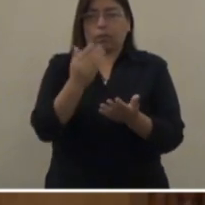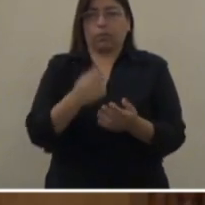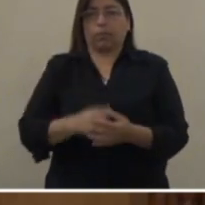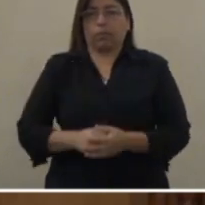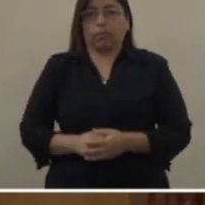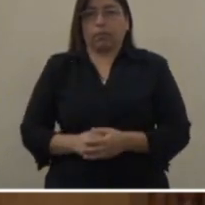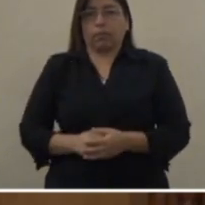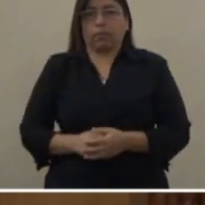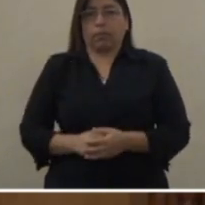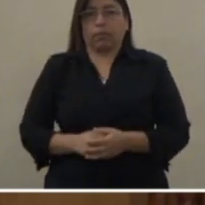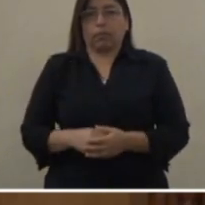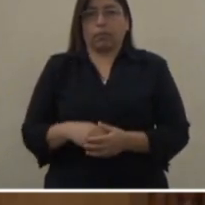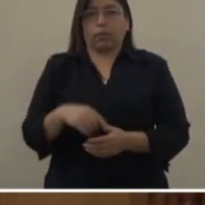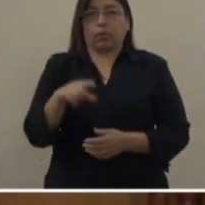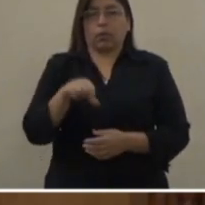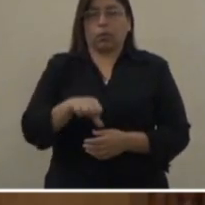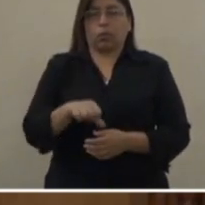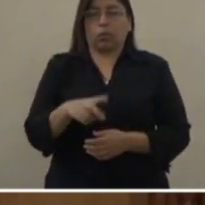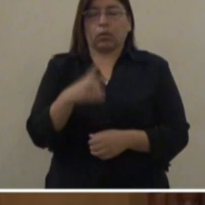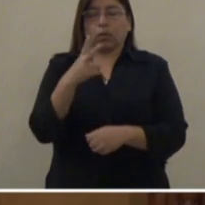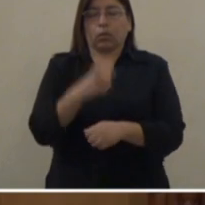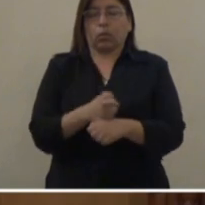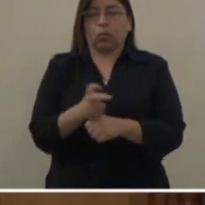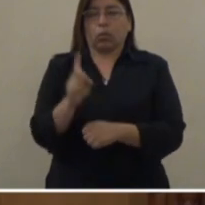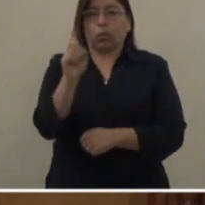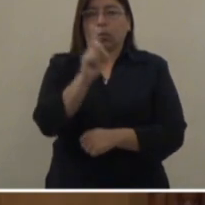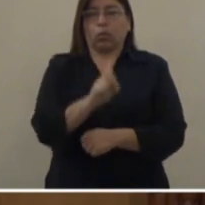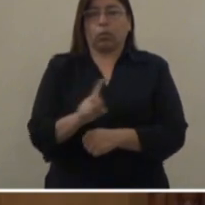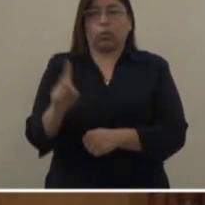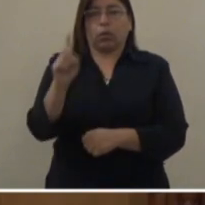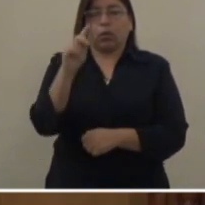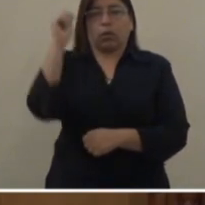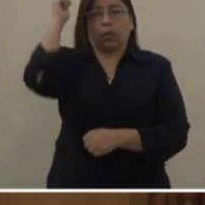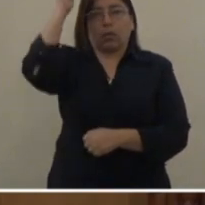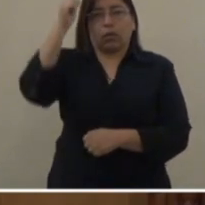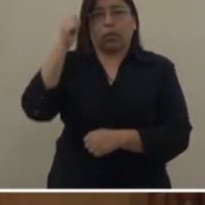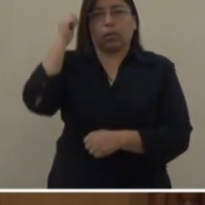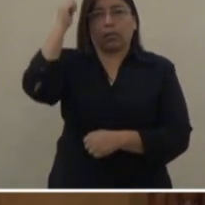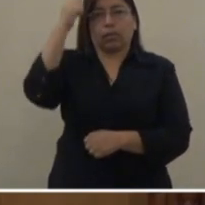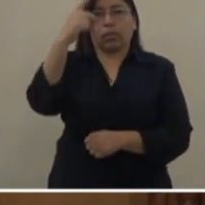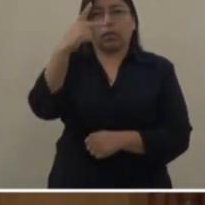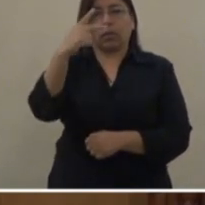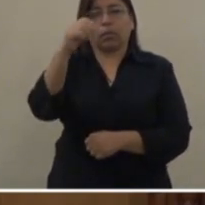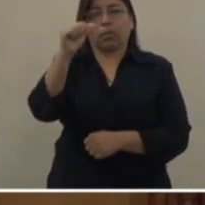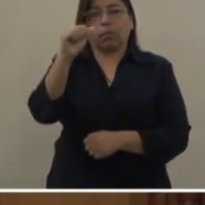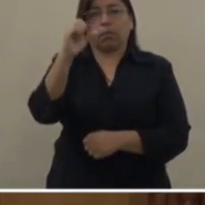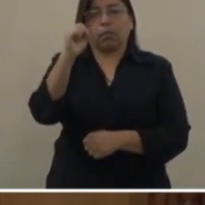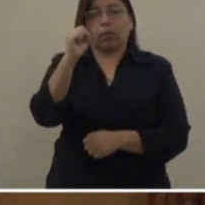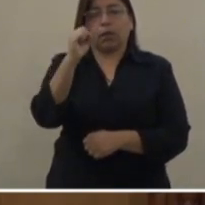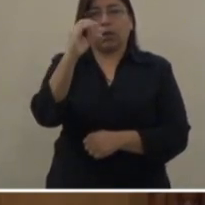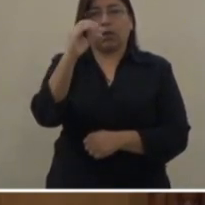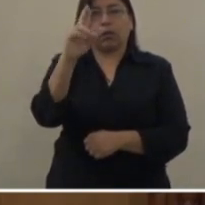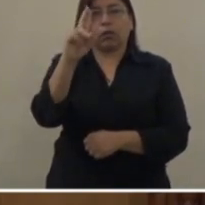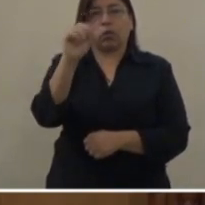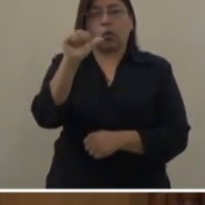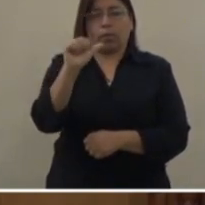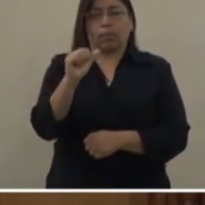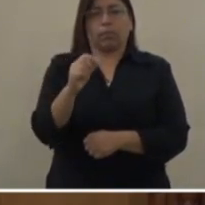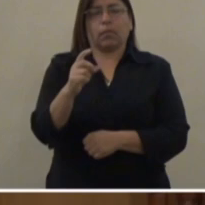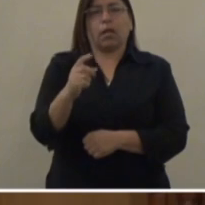Hermanos, este segundo domingo de Pascua, la Iglesia nos